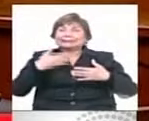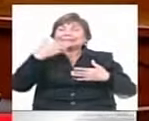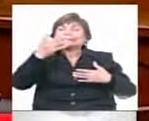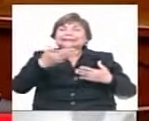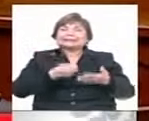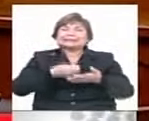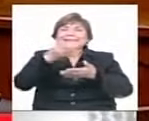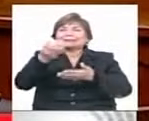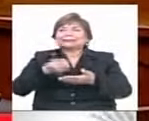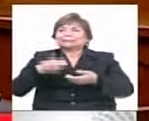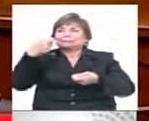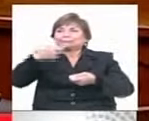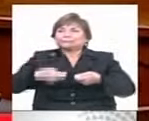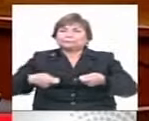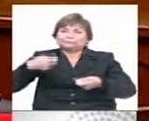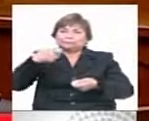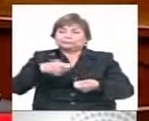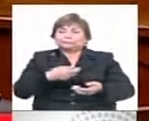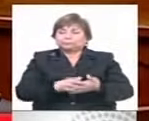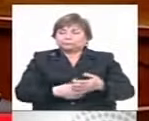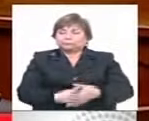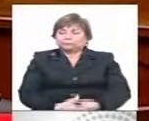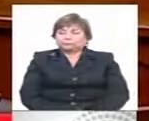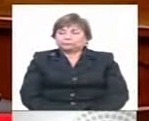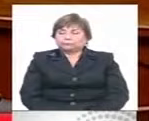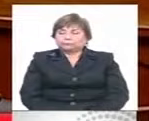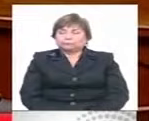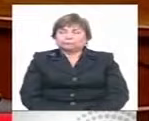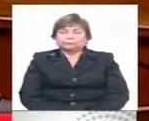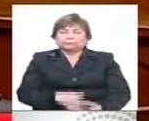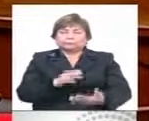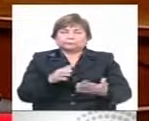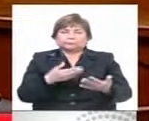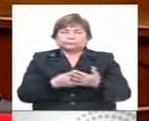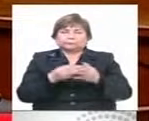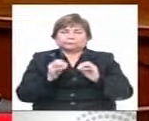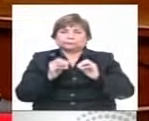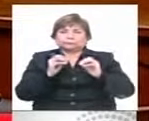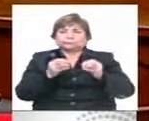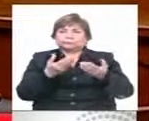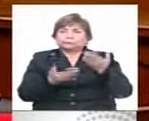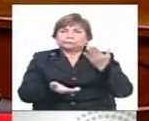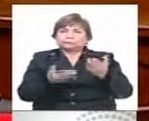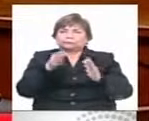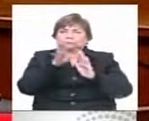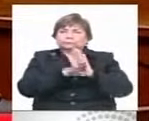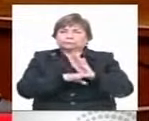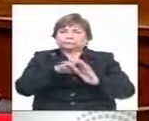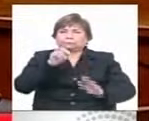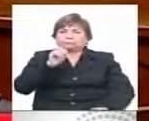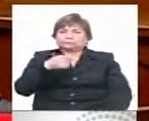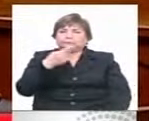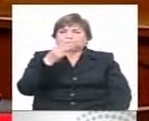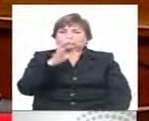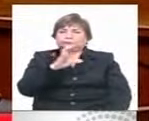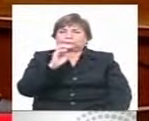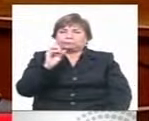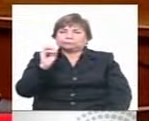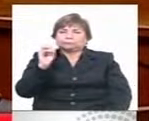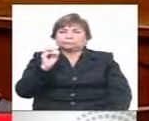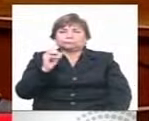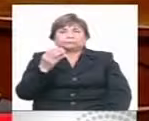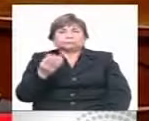incentivar inversiones obligatorias directas y en corto plazo. Como mínimo, 1.561